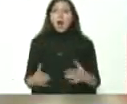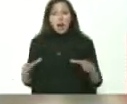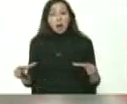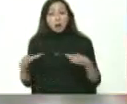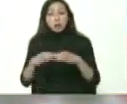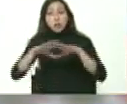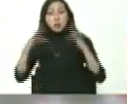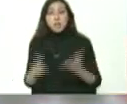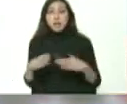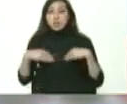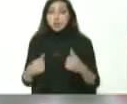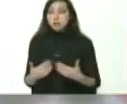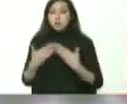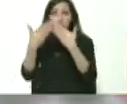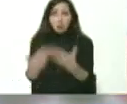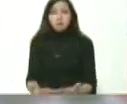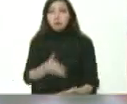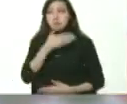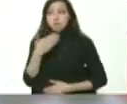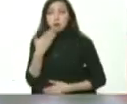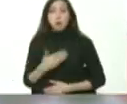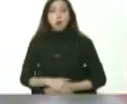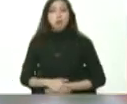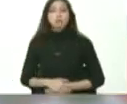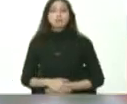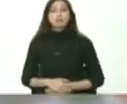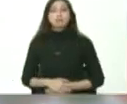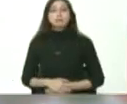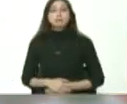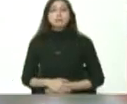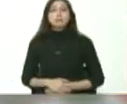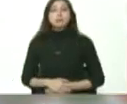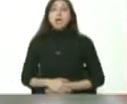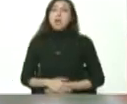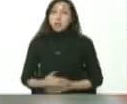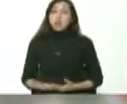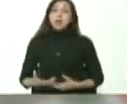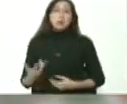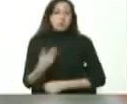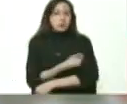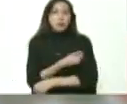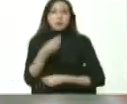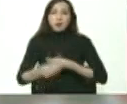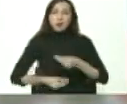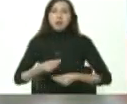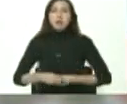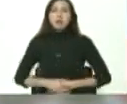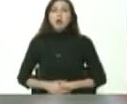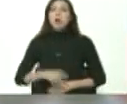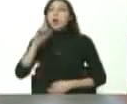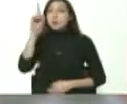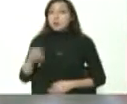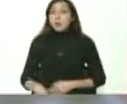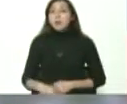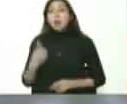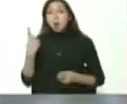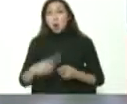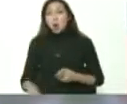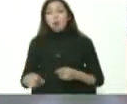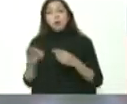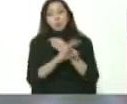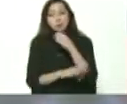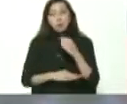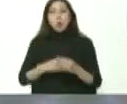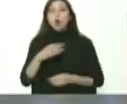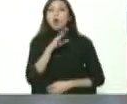Estamos entonces introduciendo la antipolio inactivada intramuscular. Luego tenemos la sarampión, rubiola y parotiditis,